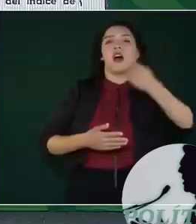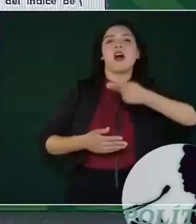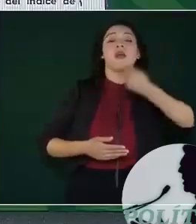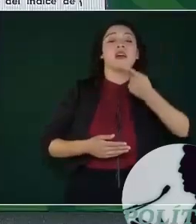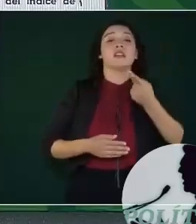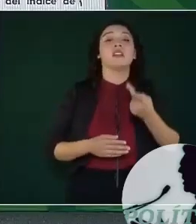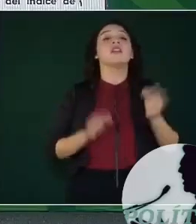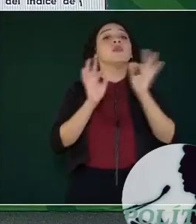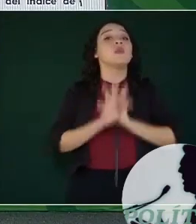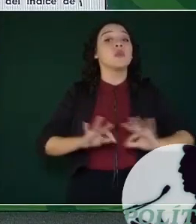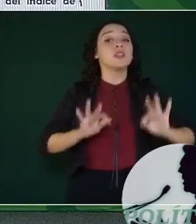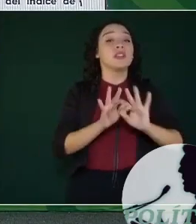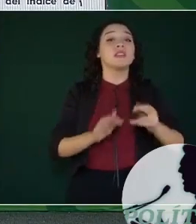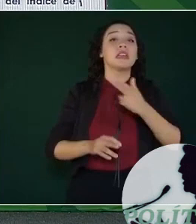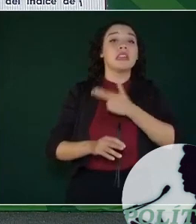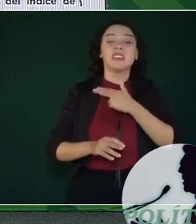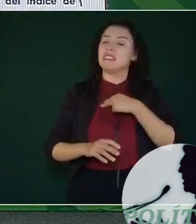rematar a heridos,